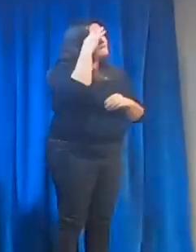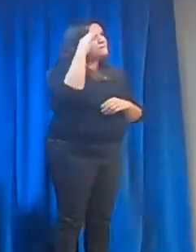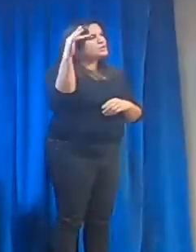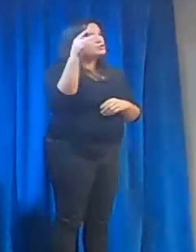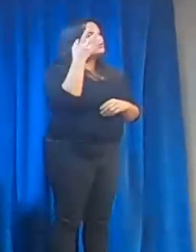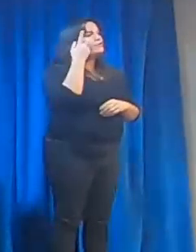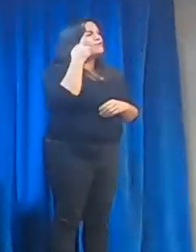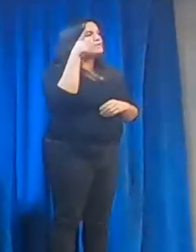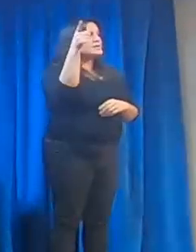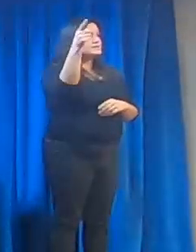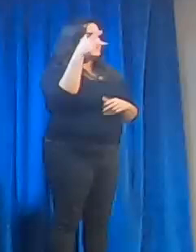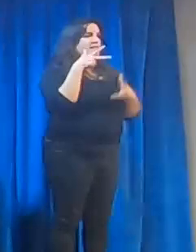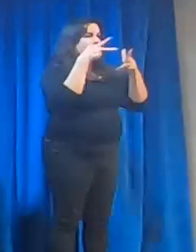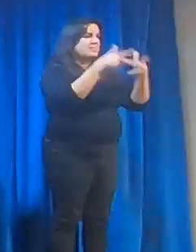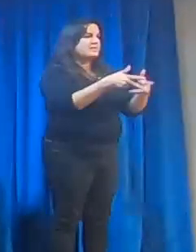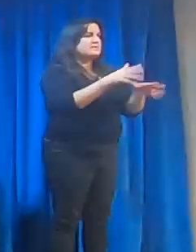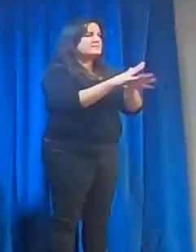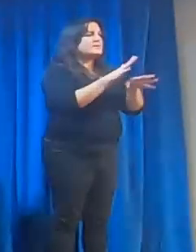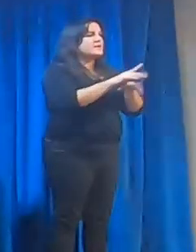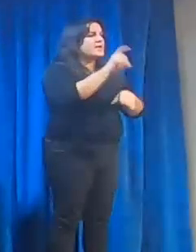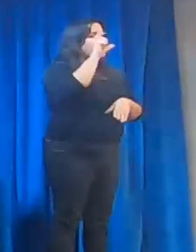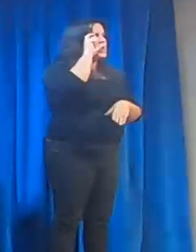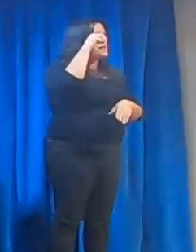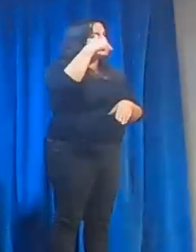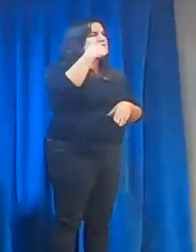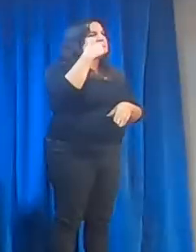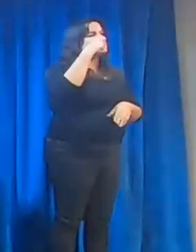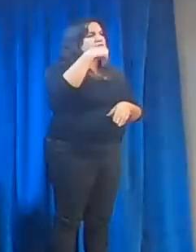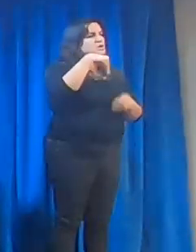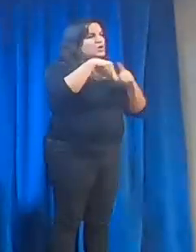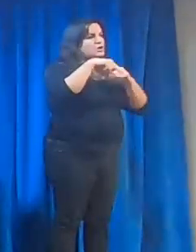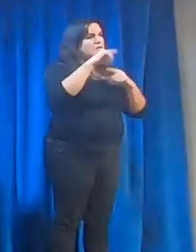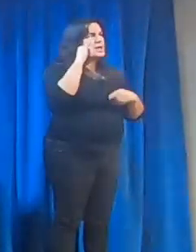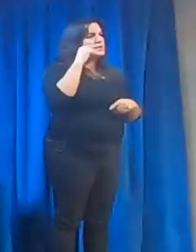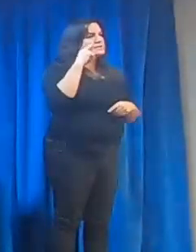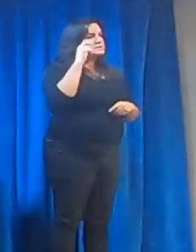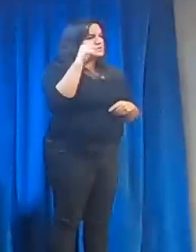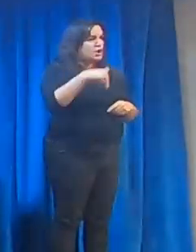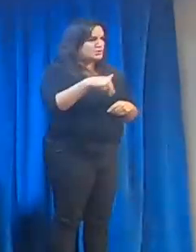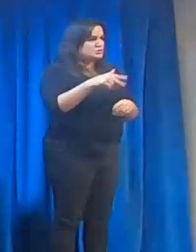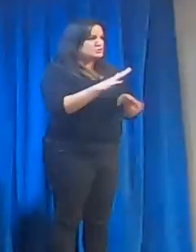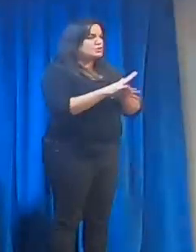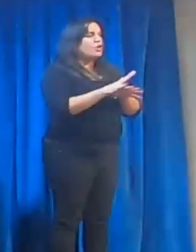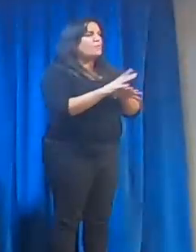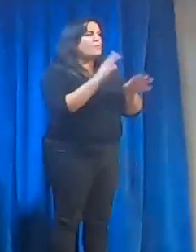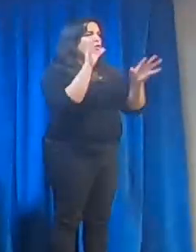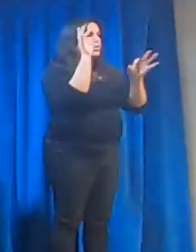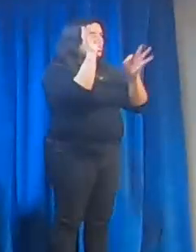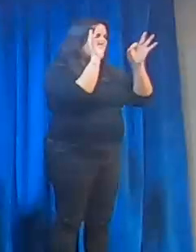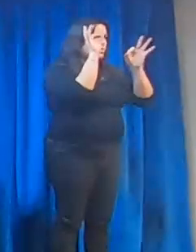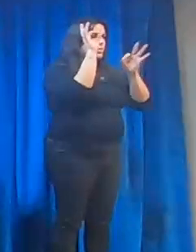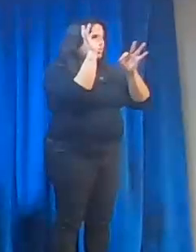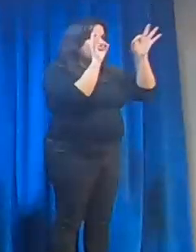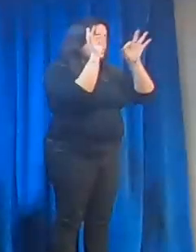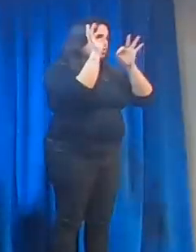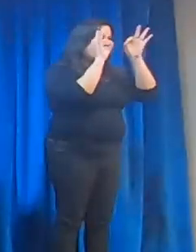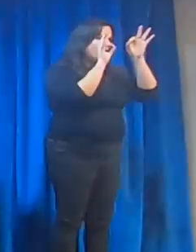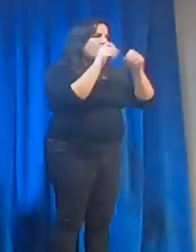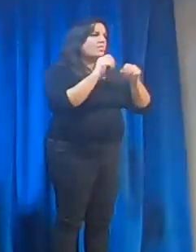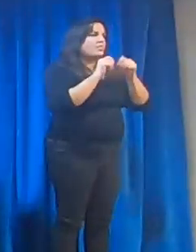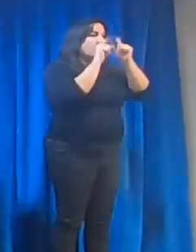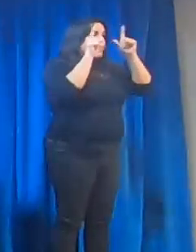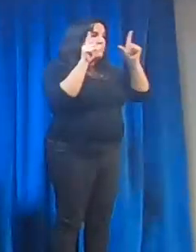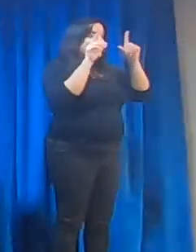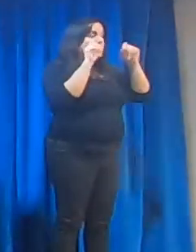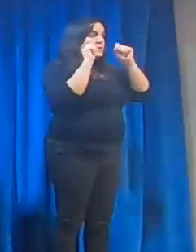francés, llama ensoñación. No es ni despierto ni dormido. Silvia